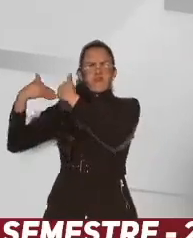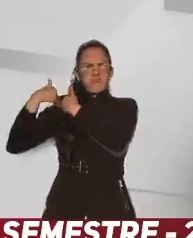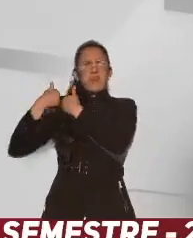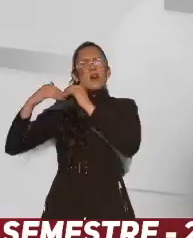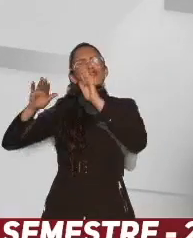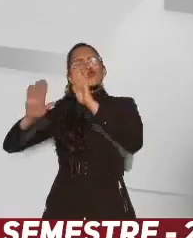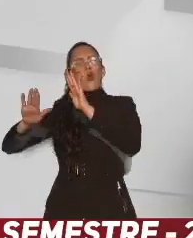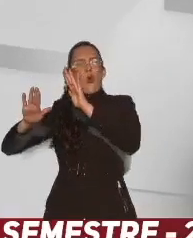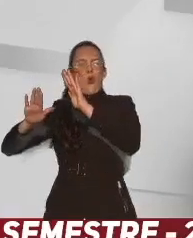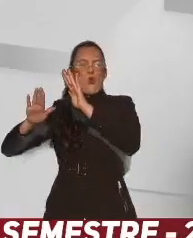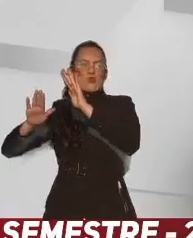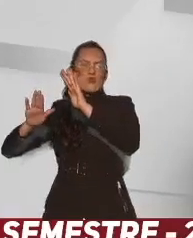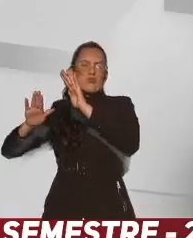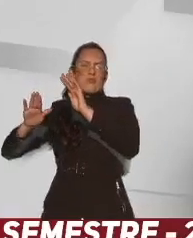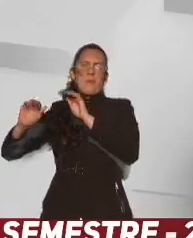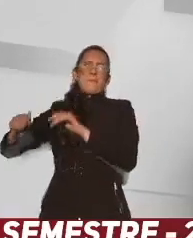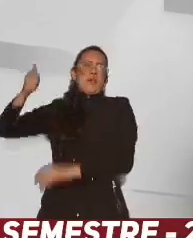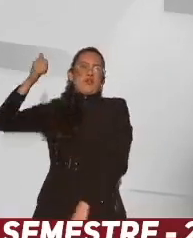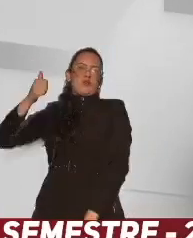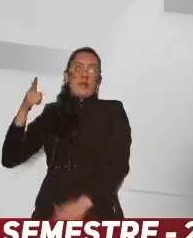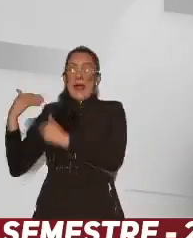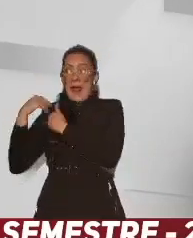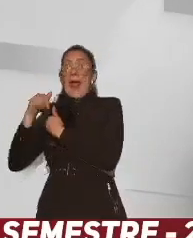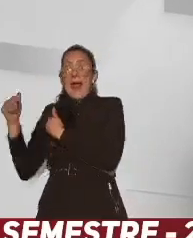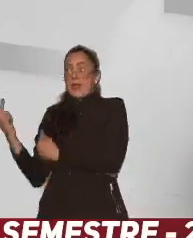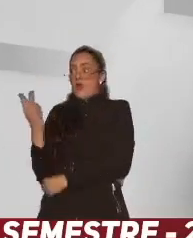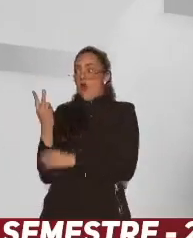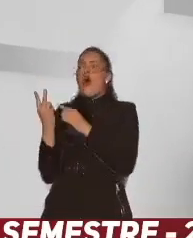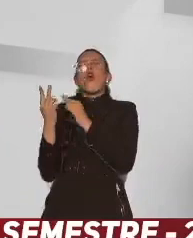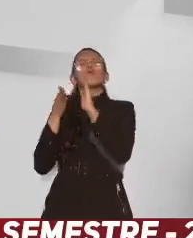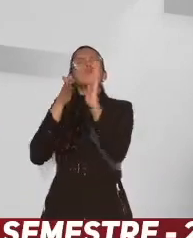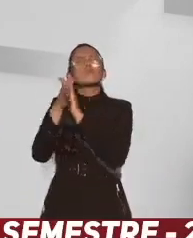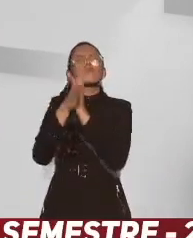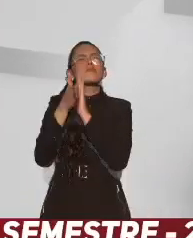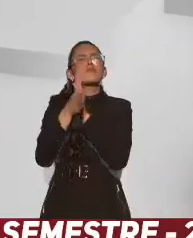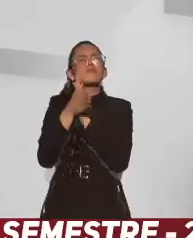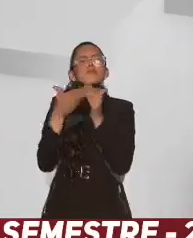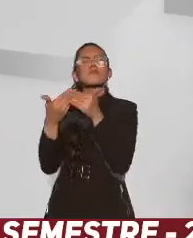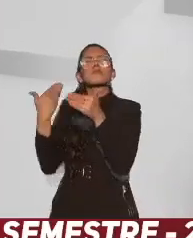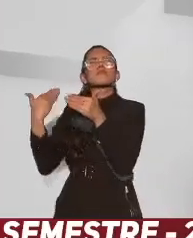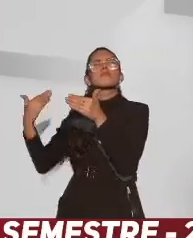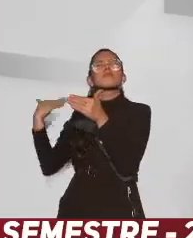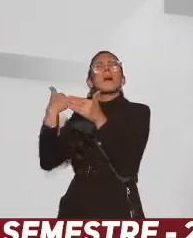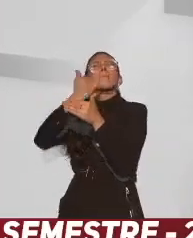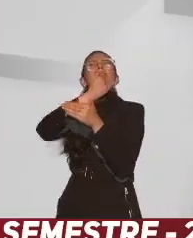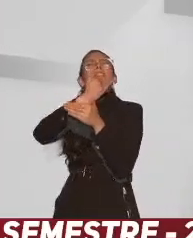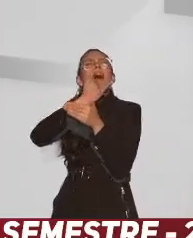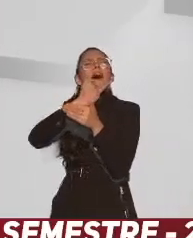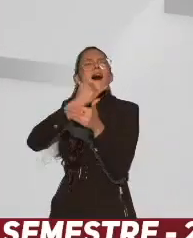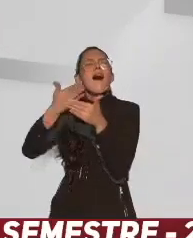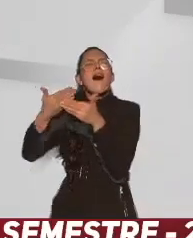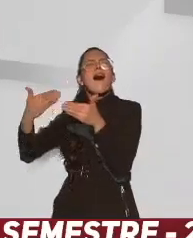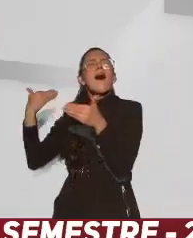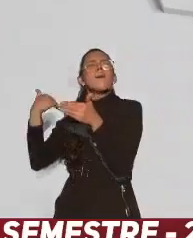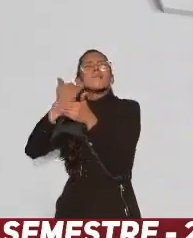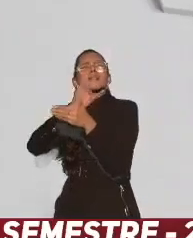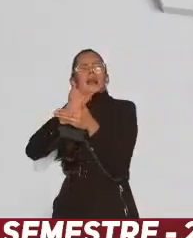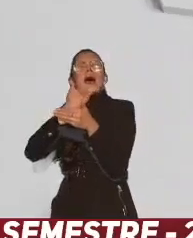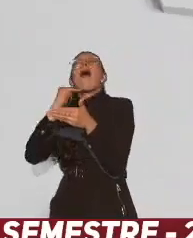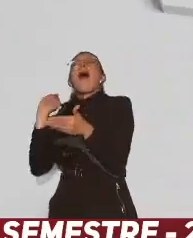Estado Mayor compartirán el informe del trabajo que han desarrollado al frente de